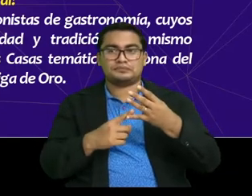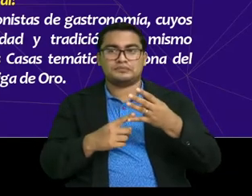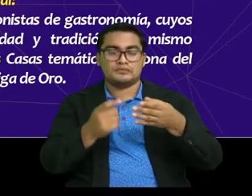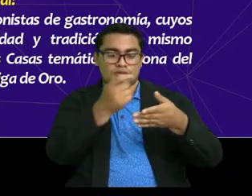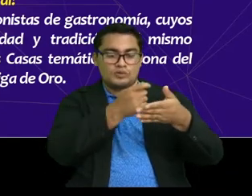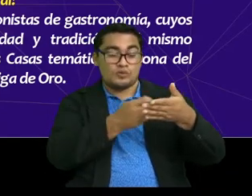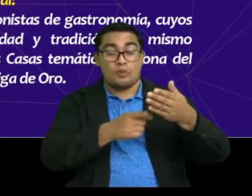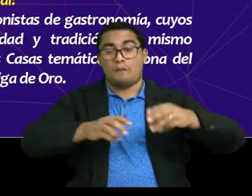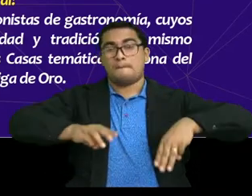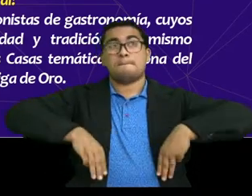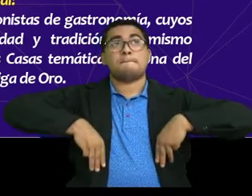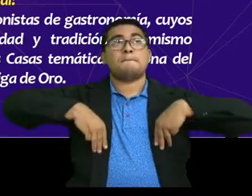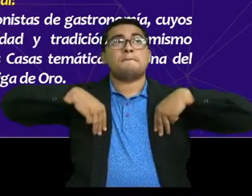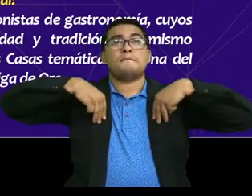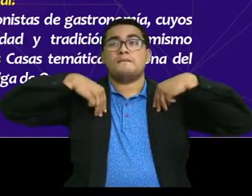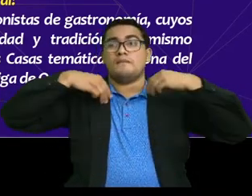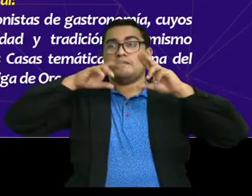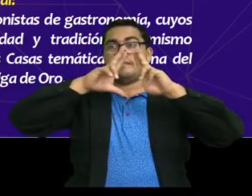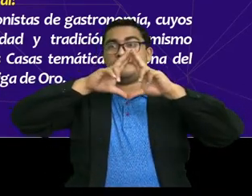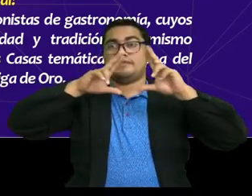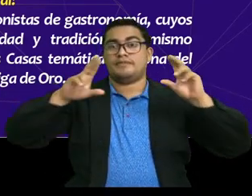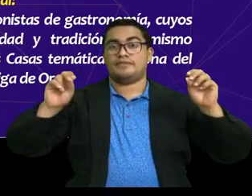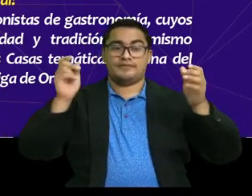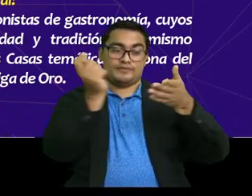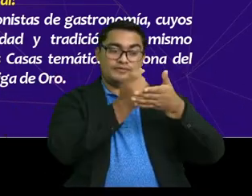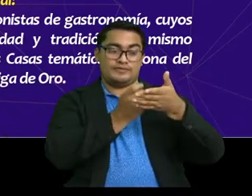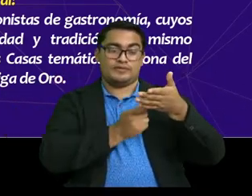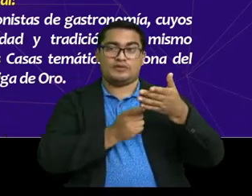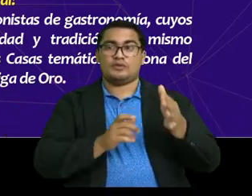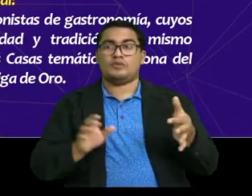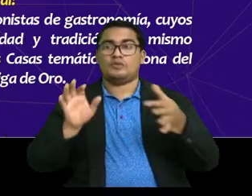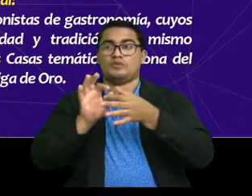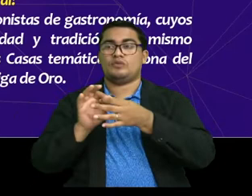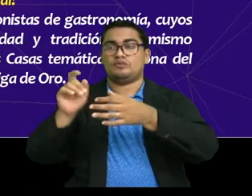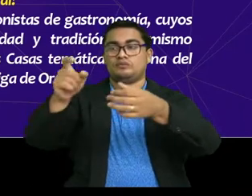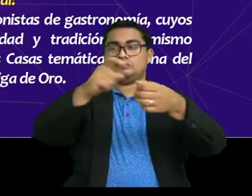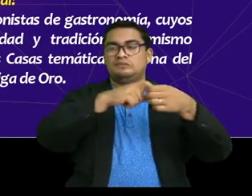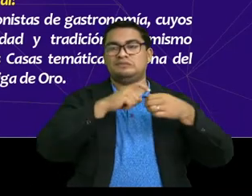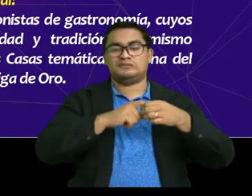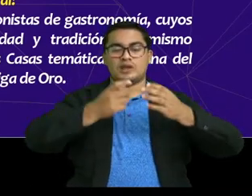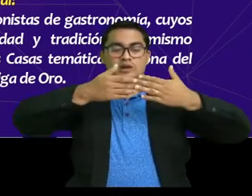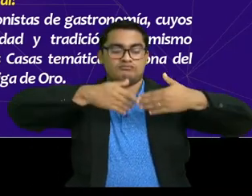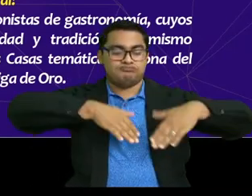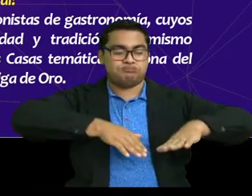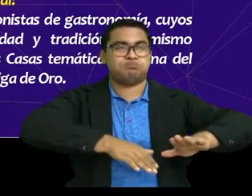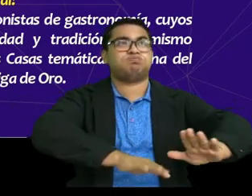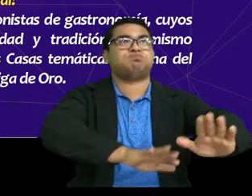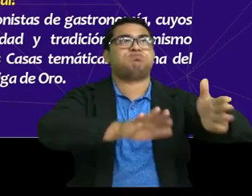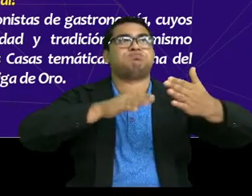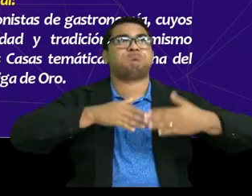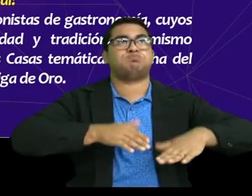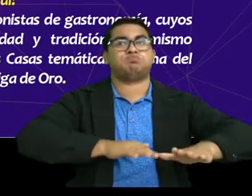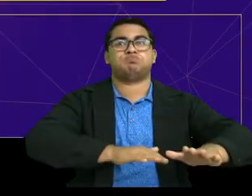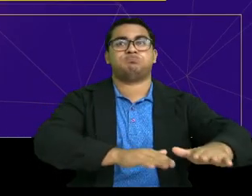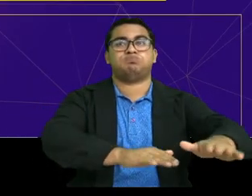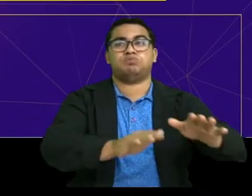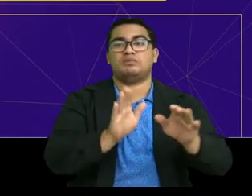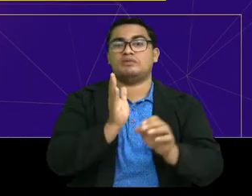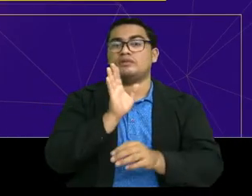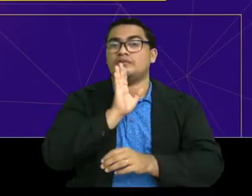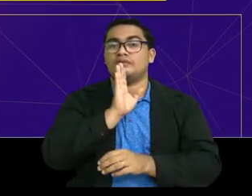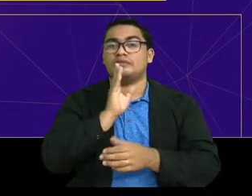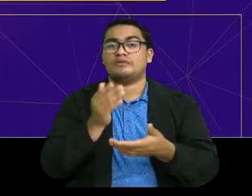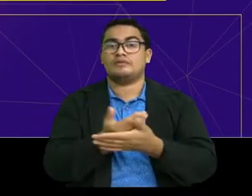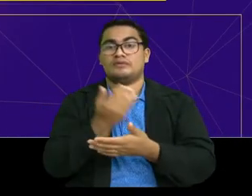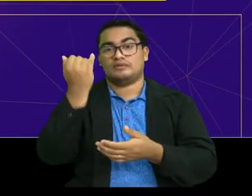diseñadores de moda de Nicaragua Diseña con cooperativas de costura, en donde estamos hablando de nuevos